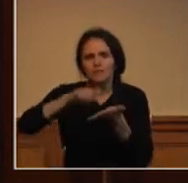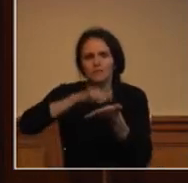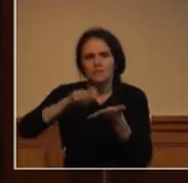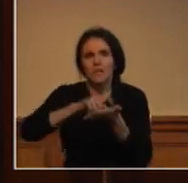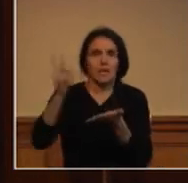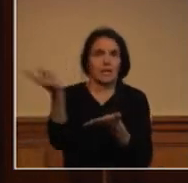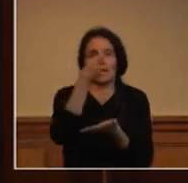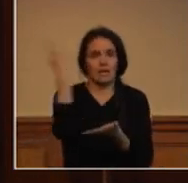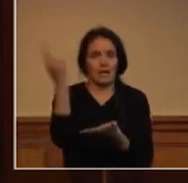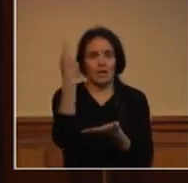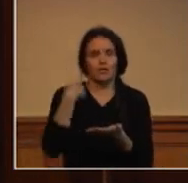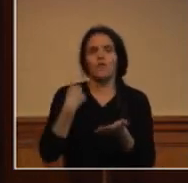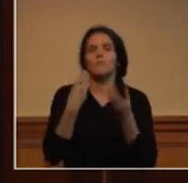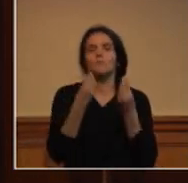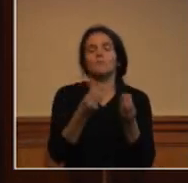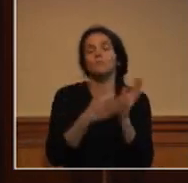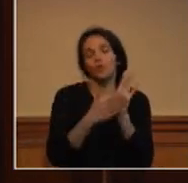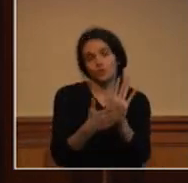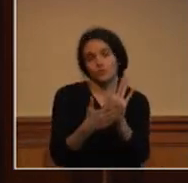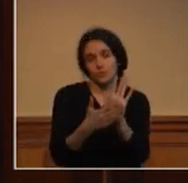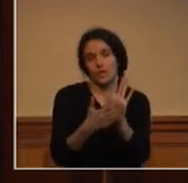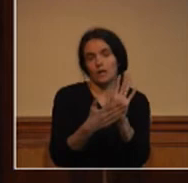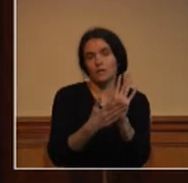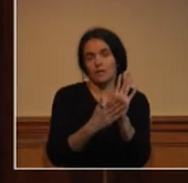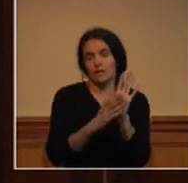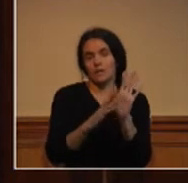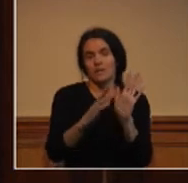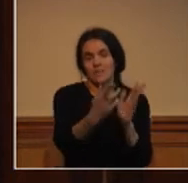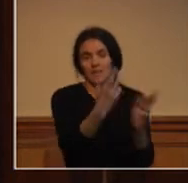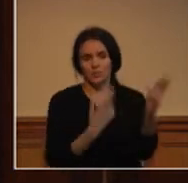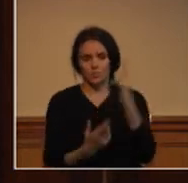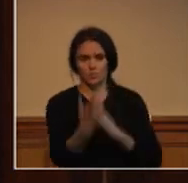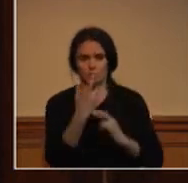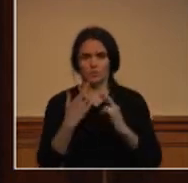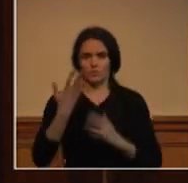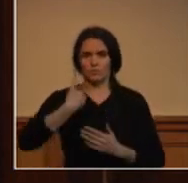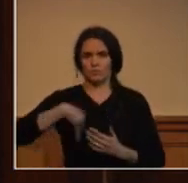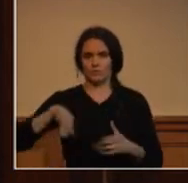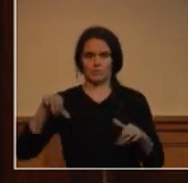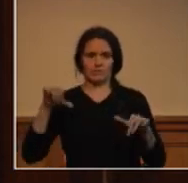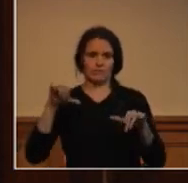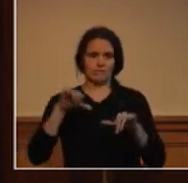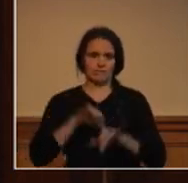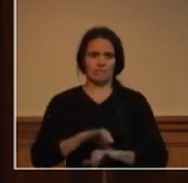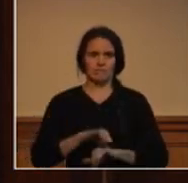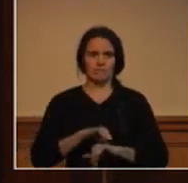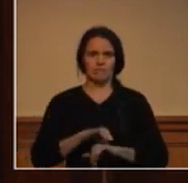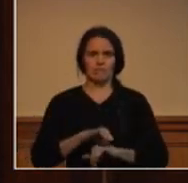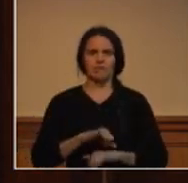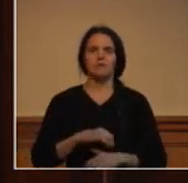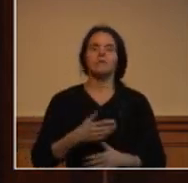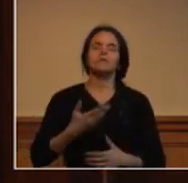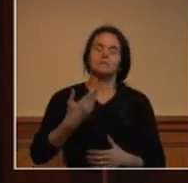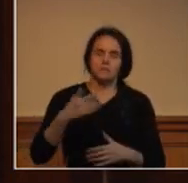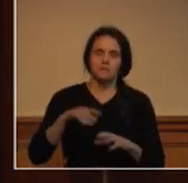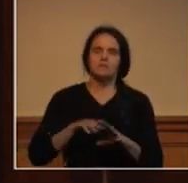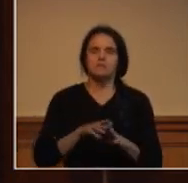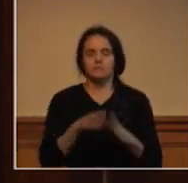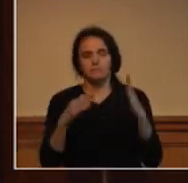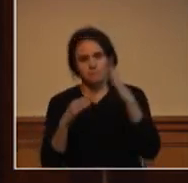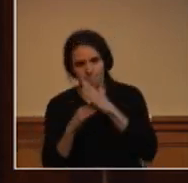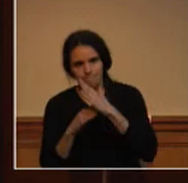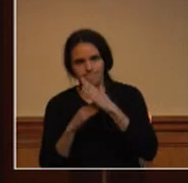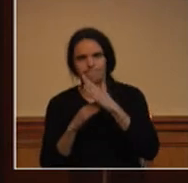resultados, que se los voy a mostrar, para ese momento eran muy desalentadores. Ok, entonces salimos con